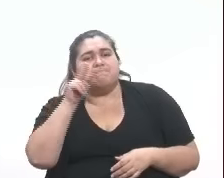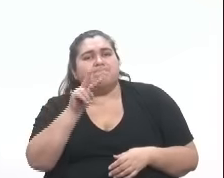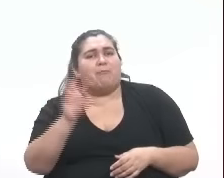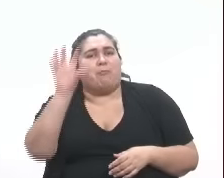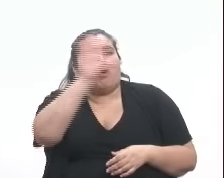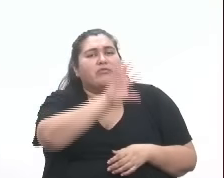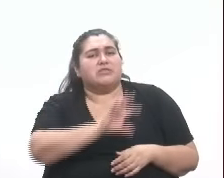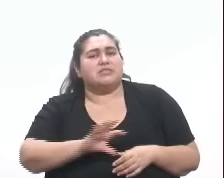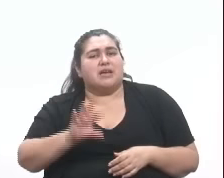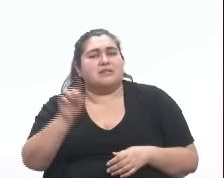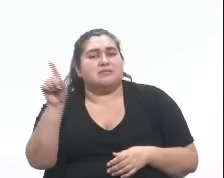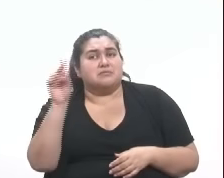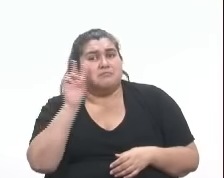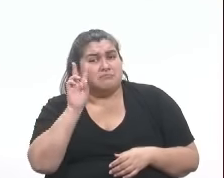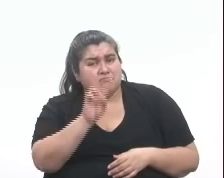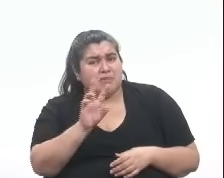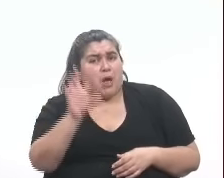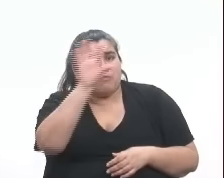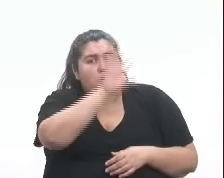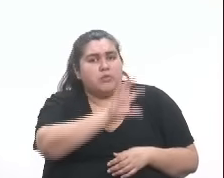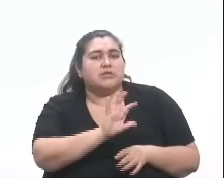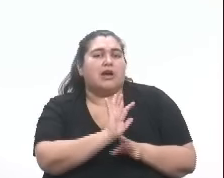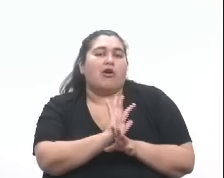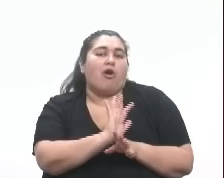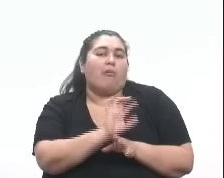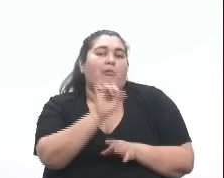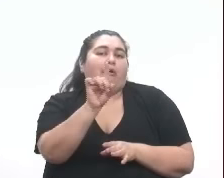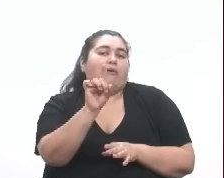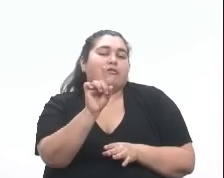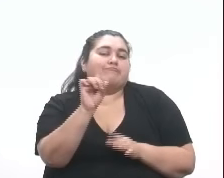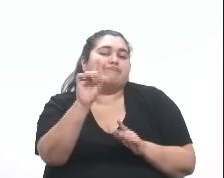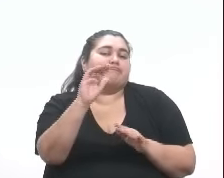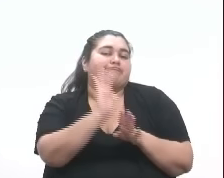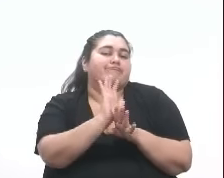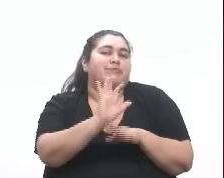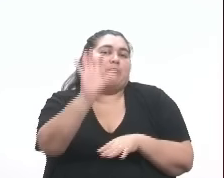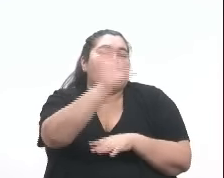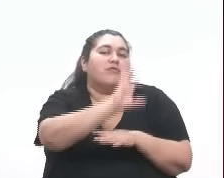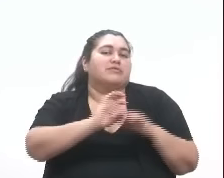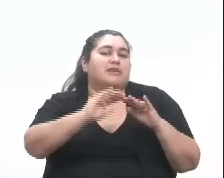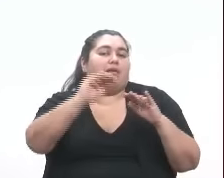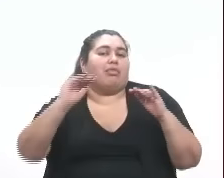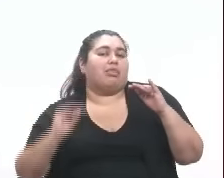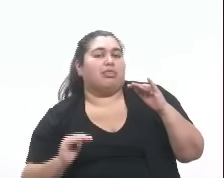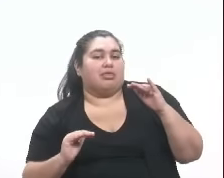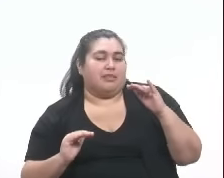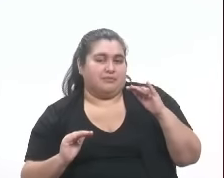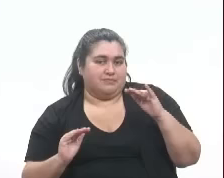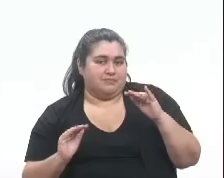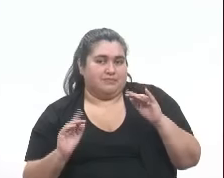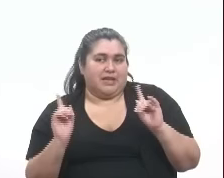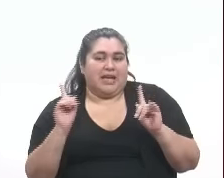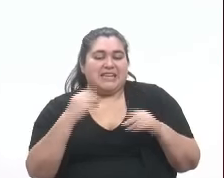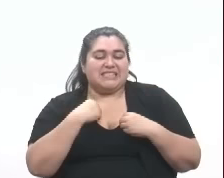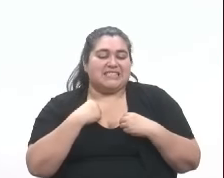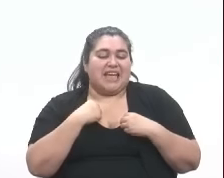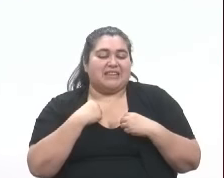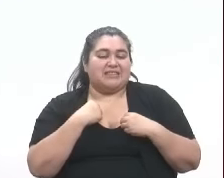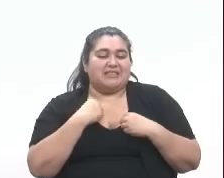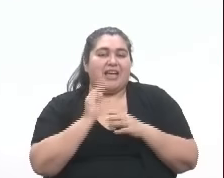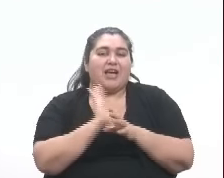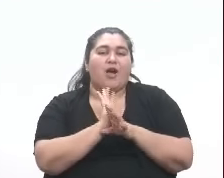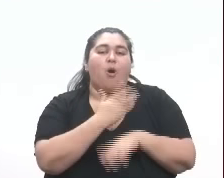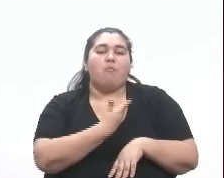provincias como una categoría inferior. No se siente como presidente de un país